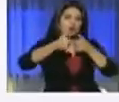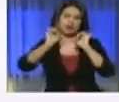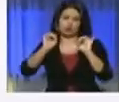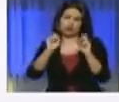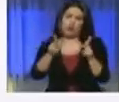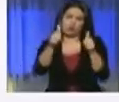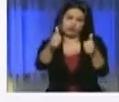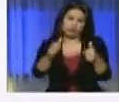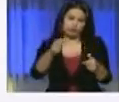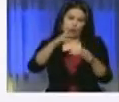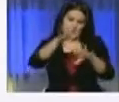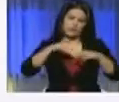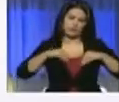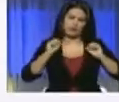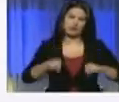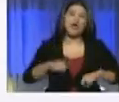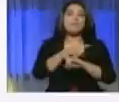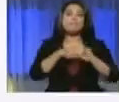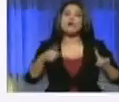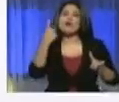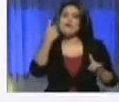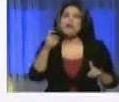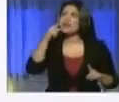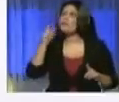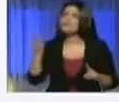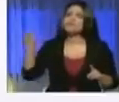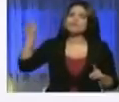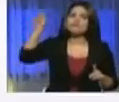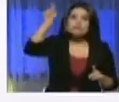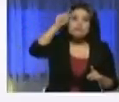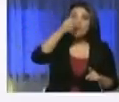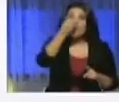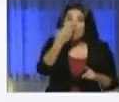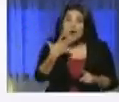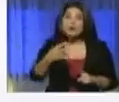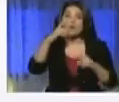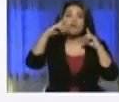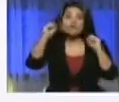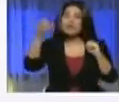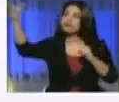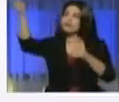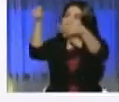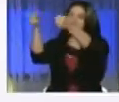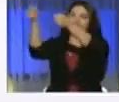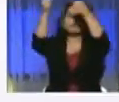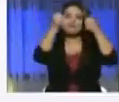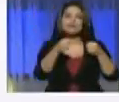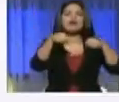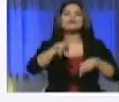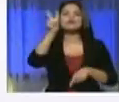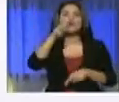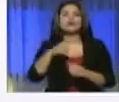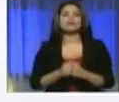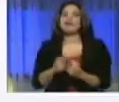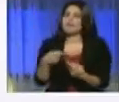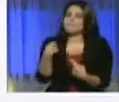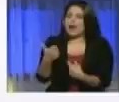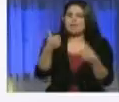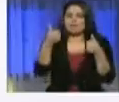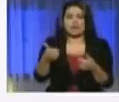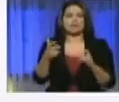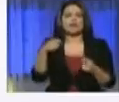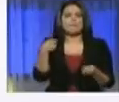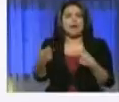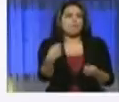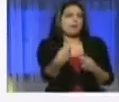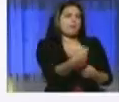Venezuela, a los mejores entrenadores. Vamos a traerlos. Y los remuneramos como es debido, junto a